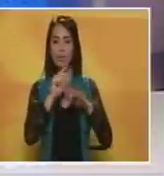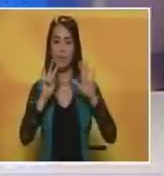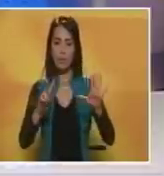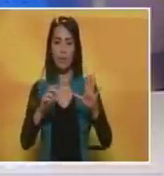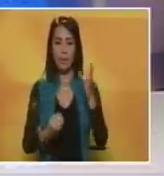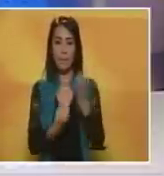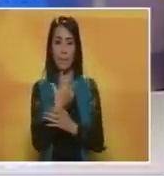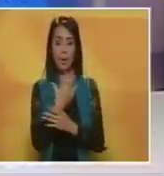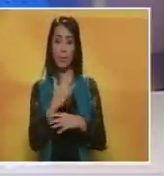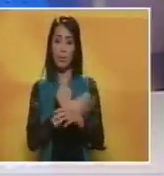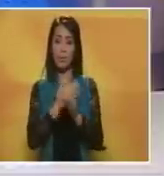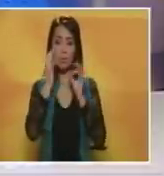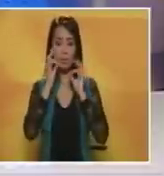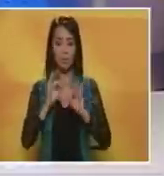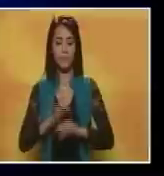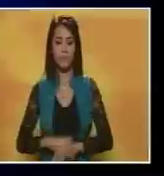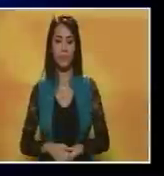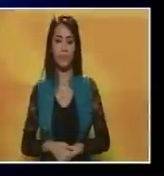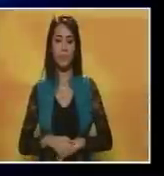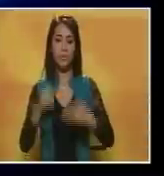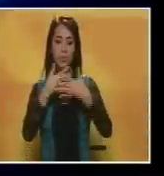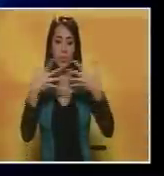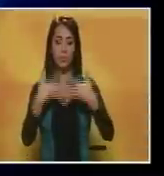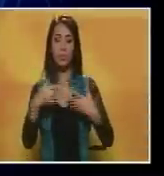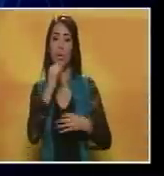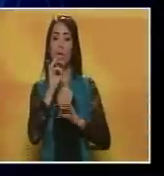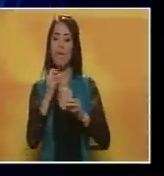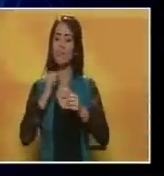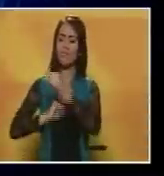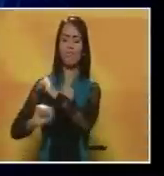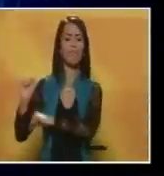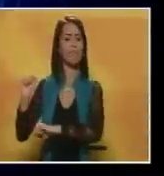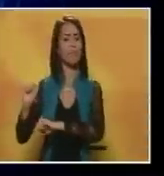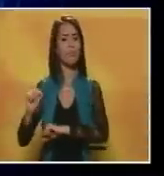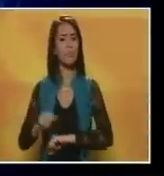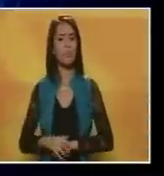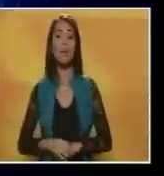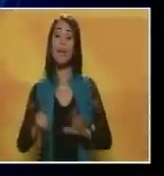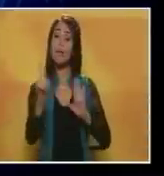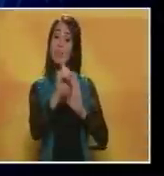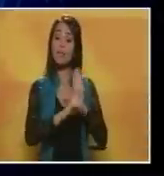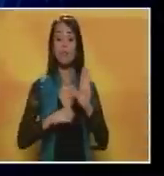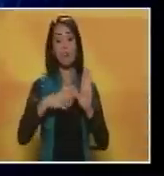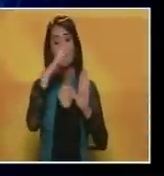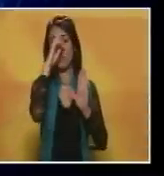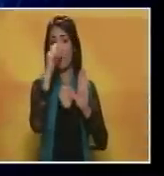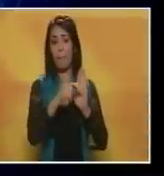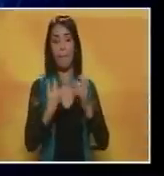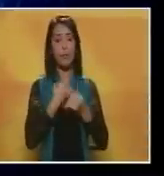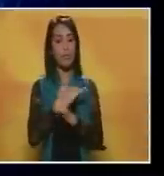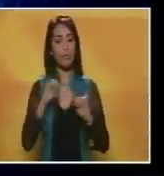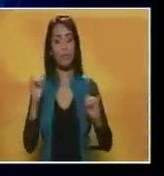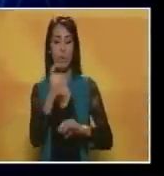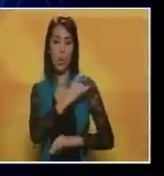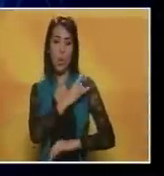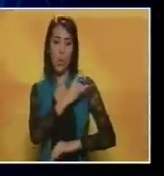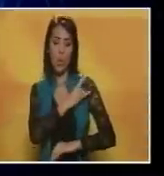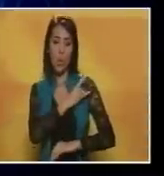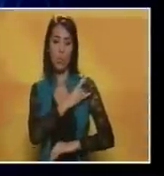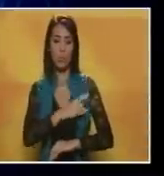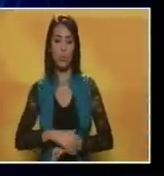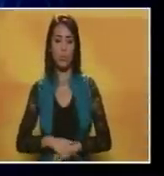lapso antes previsto a través de un comunicado de asociación rechazó la constante violación a la autonomía universitaria los